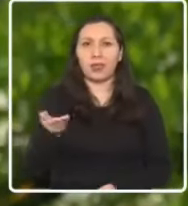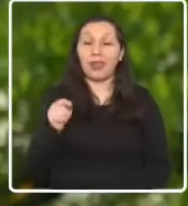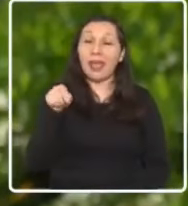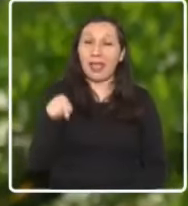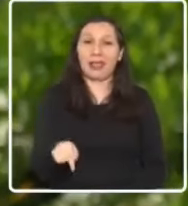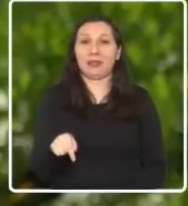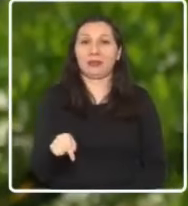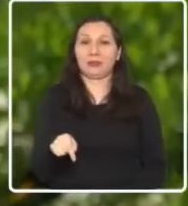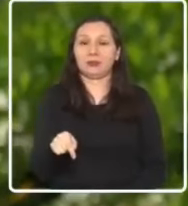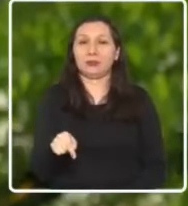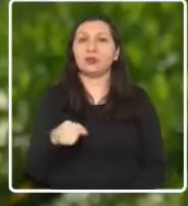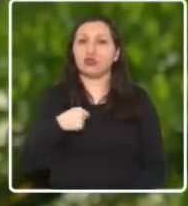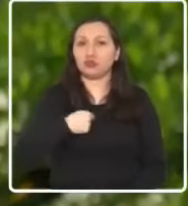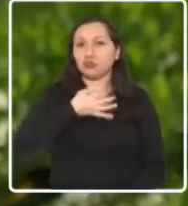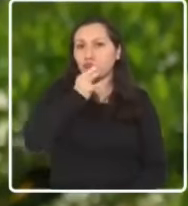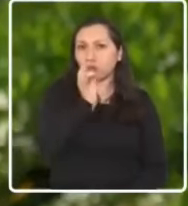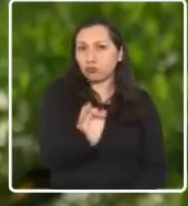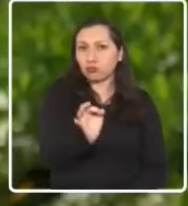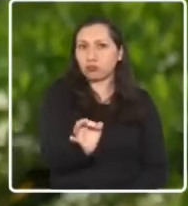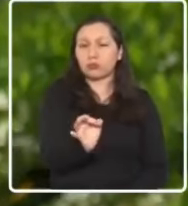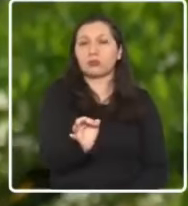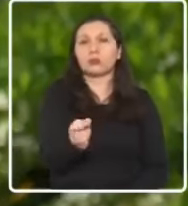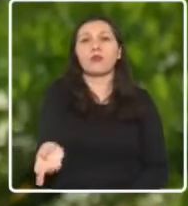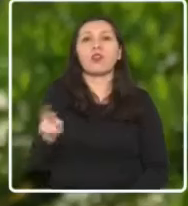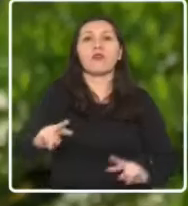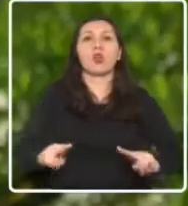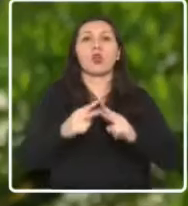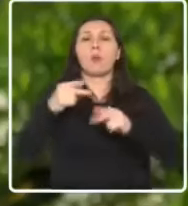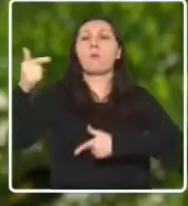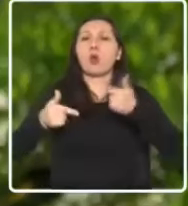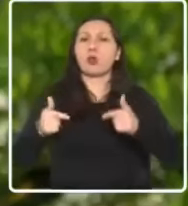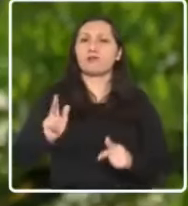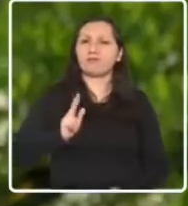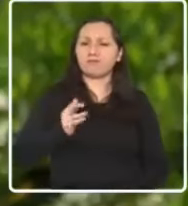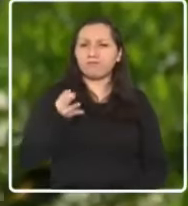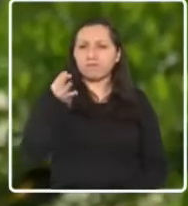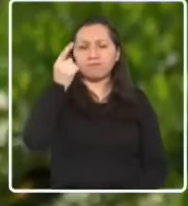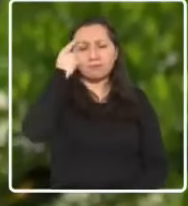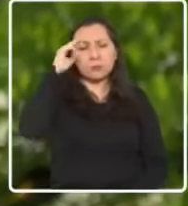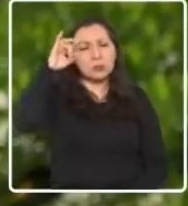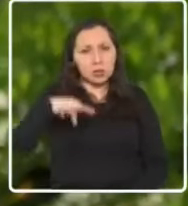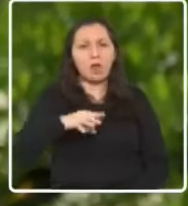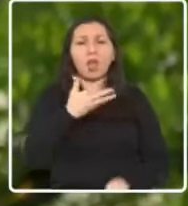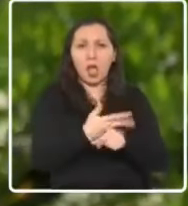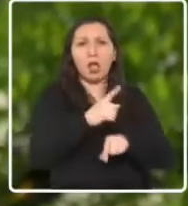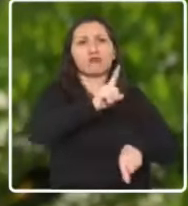esto estoy hablando de reconstruir una política con altura de miras que reconoce la